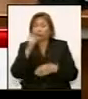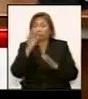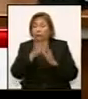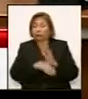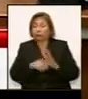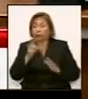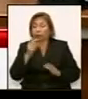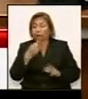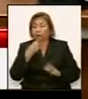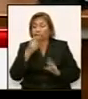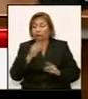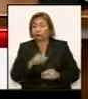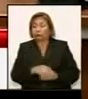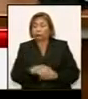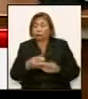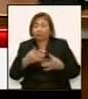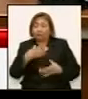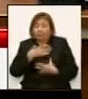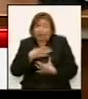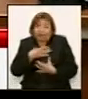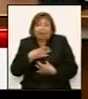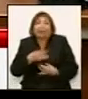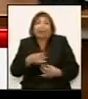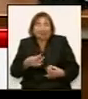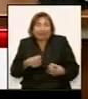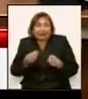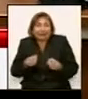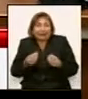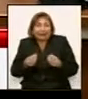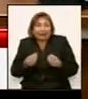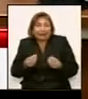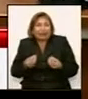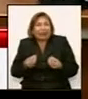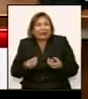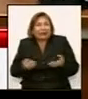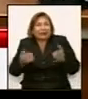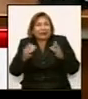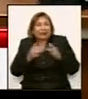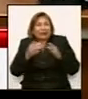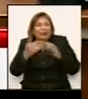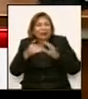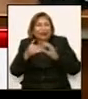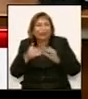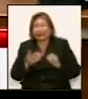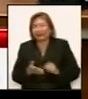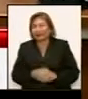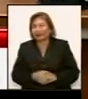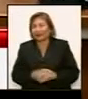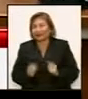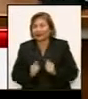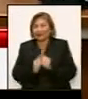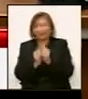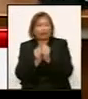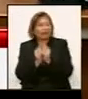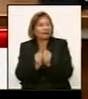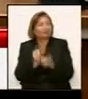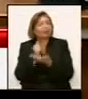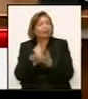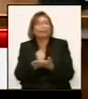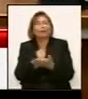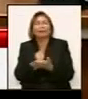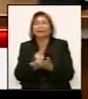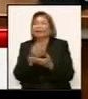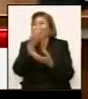espaldas y es interesante como no sólo sirven para acompañarse para